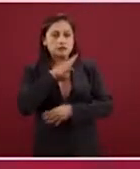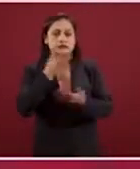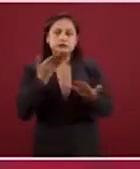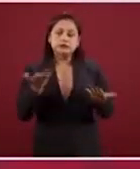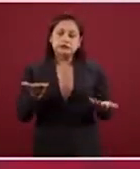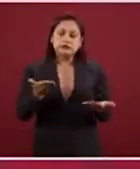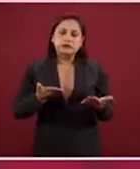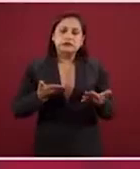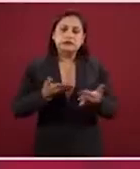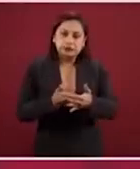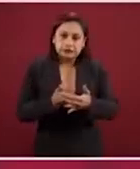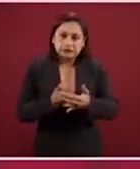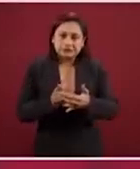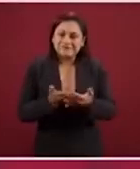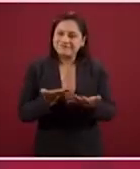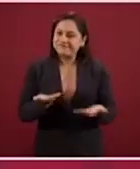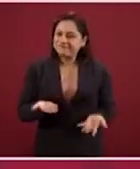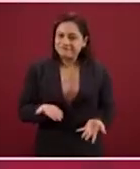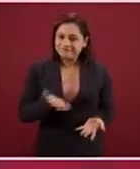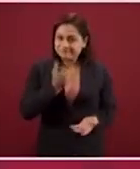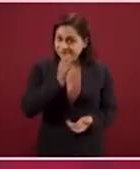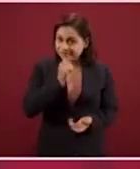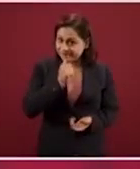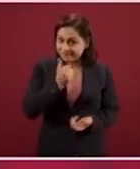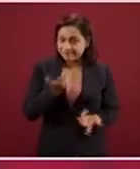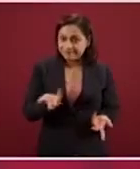pues no salimos.